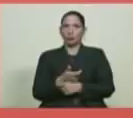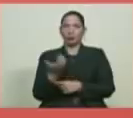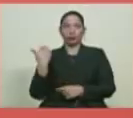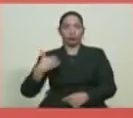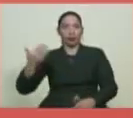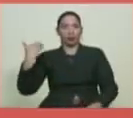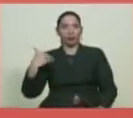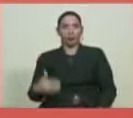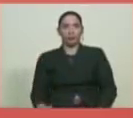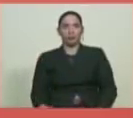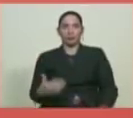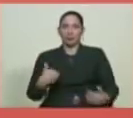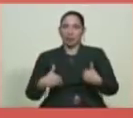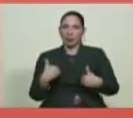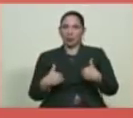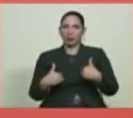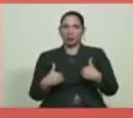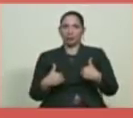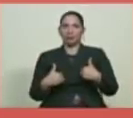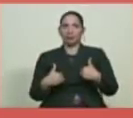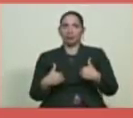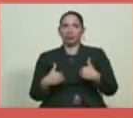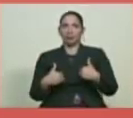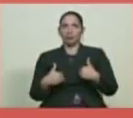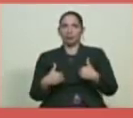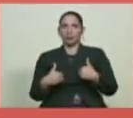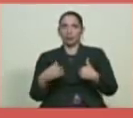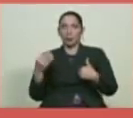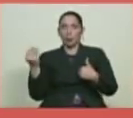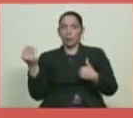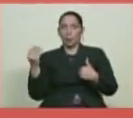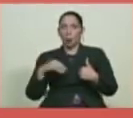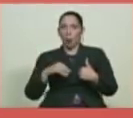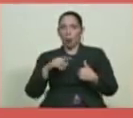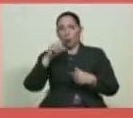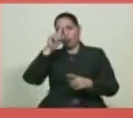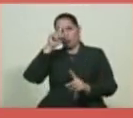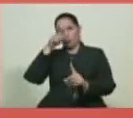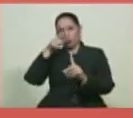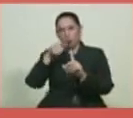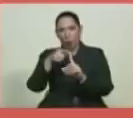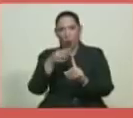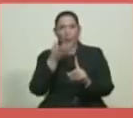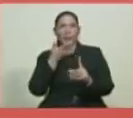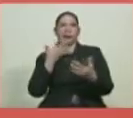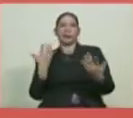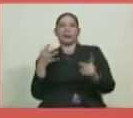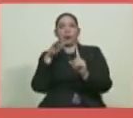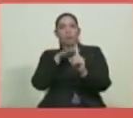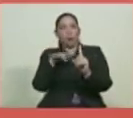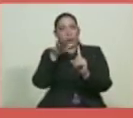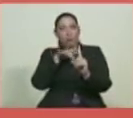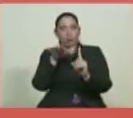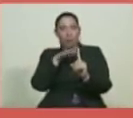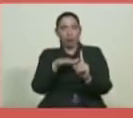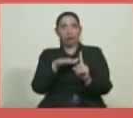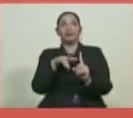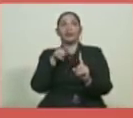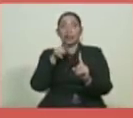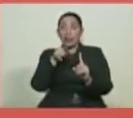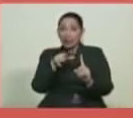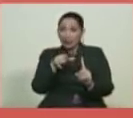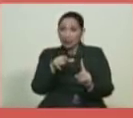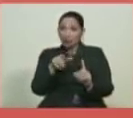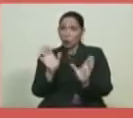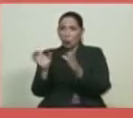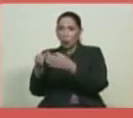día miércoles. Así que más allá de los intentos de distorsionar o de especular, está marchando